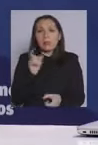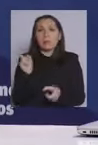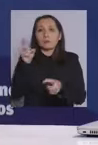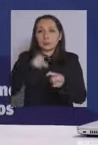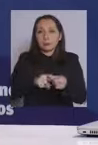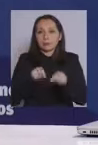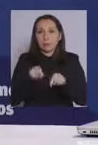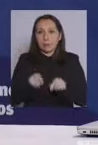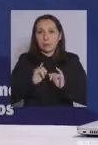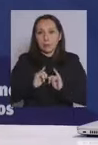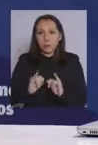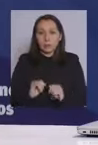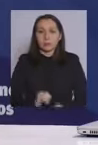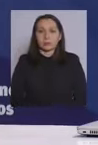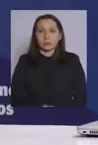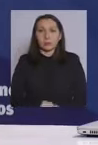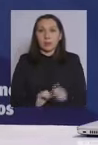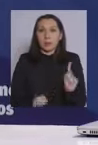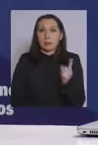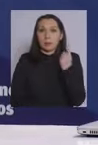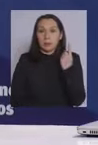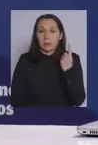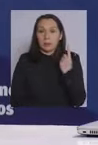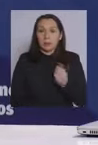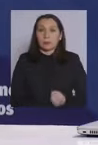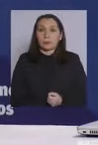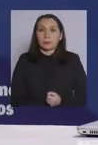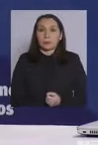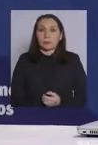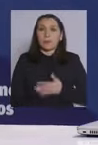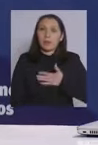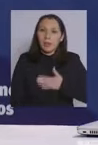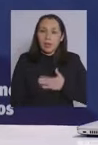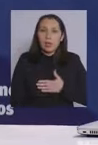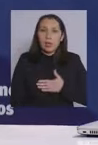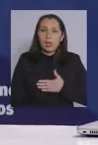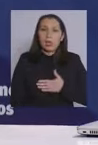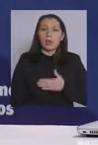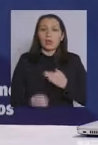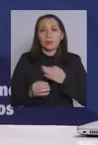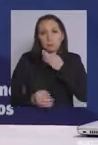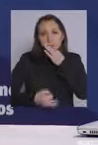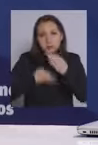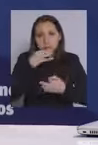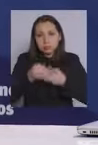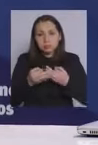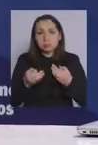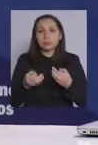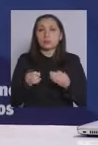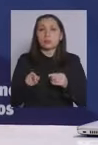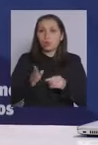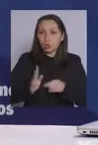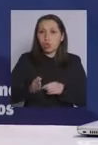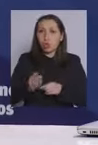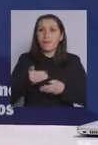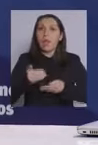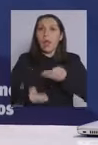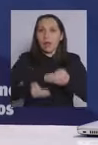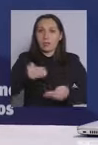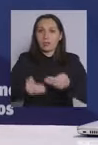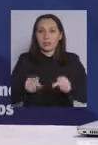relato. En primer lugar, quiero comunicar que seguimos